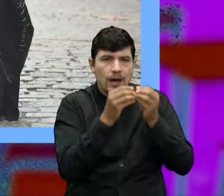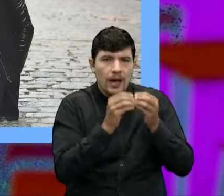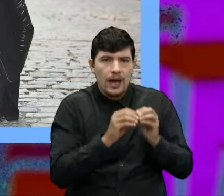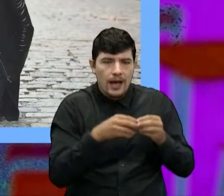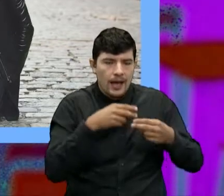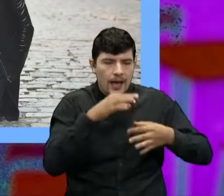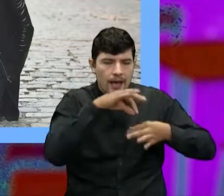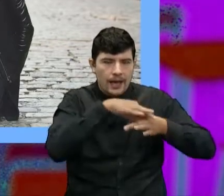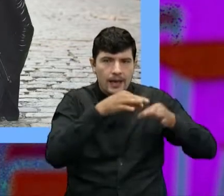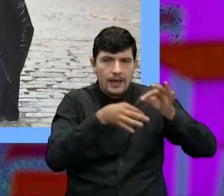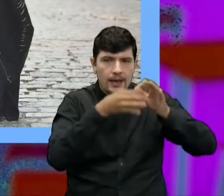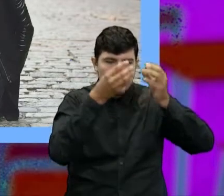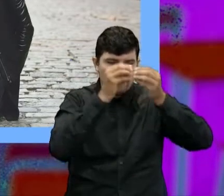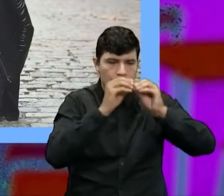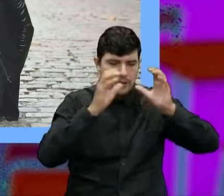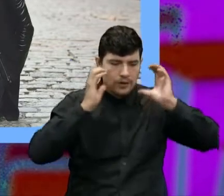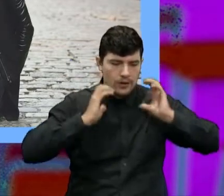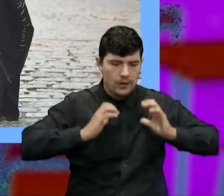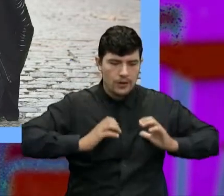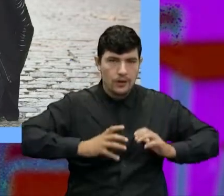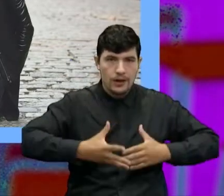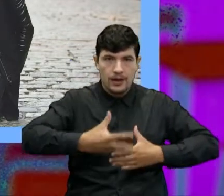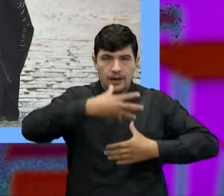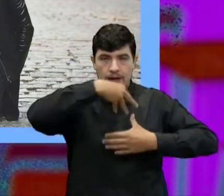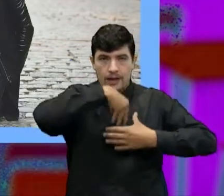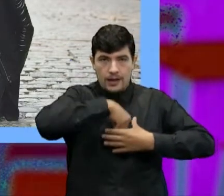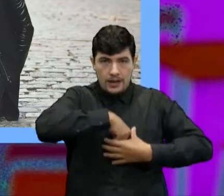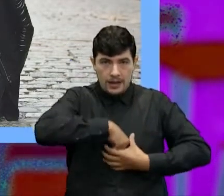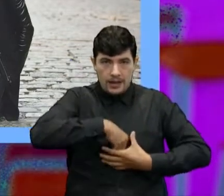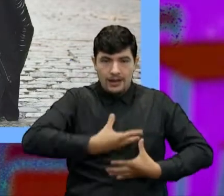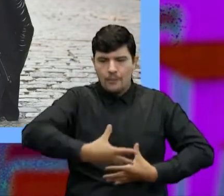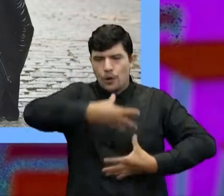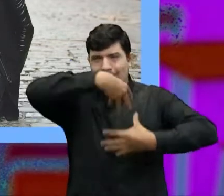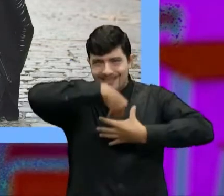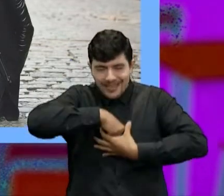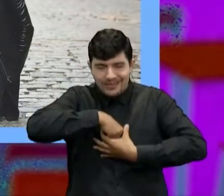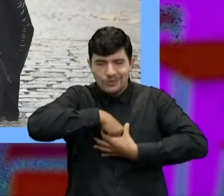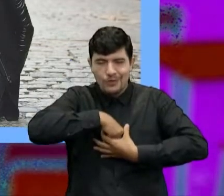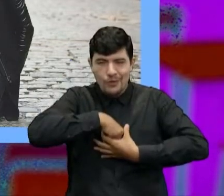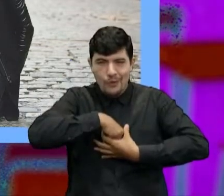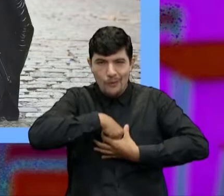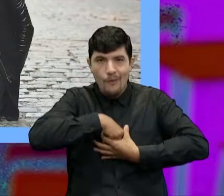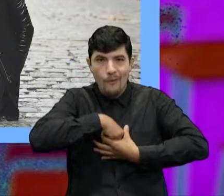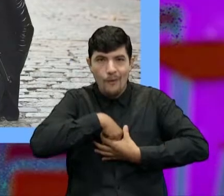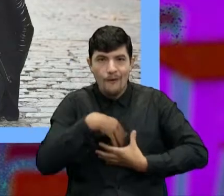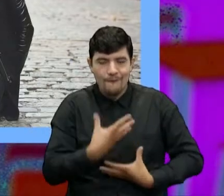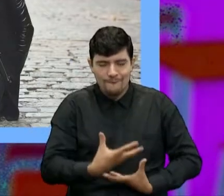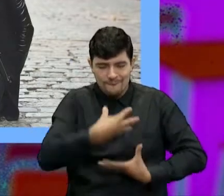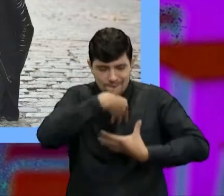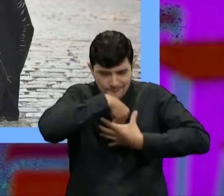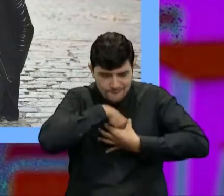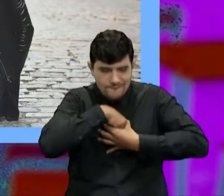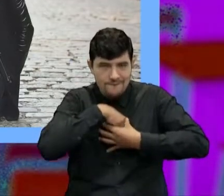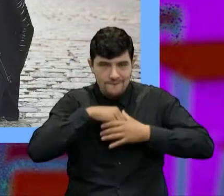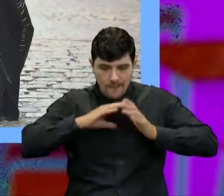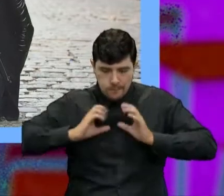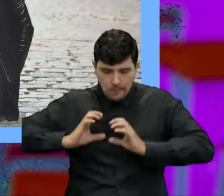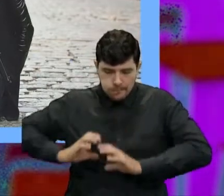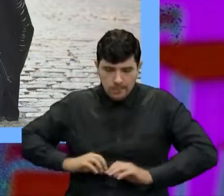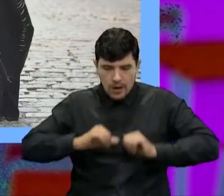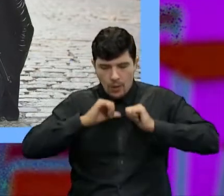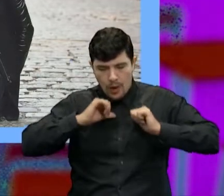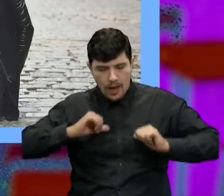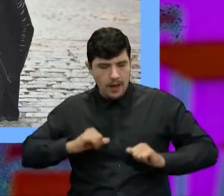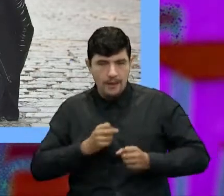Todo lo que está Por Dentro Todo lo que está por dentro ¿Ya? Y Es la parte